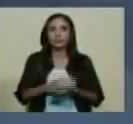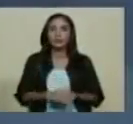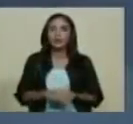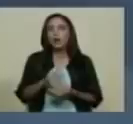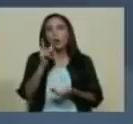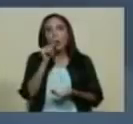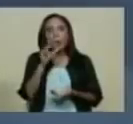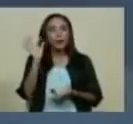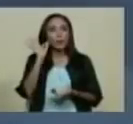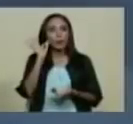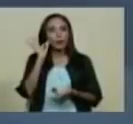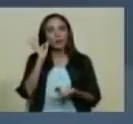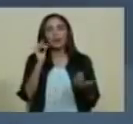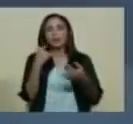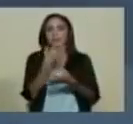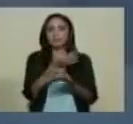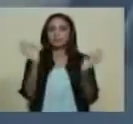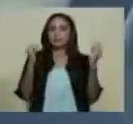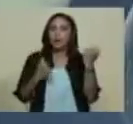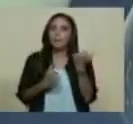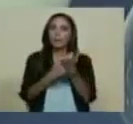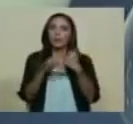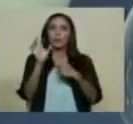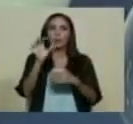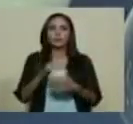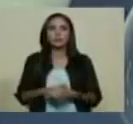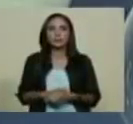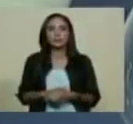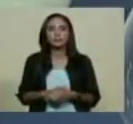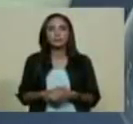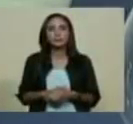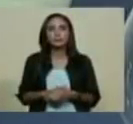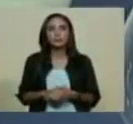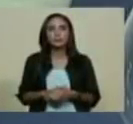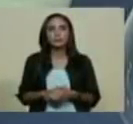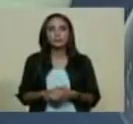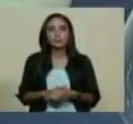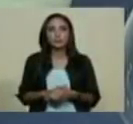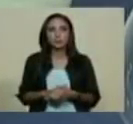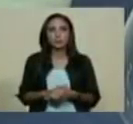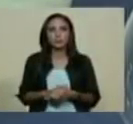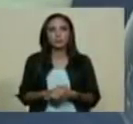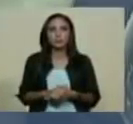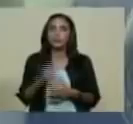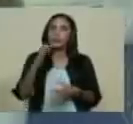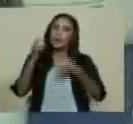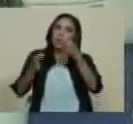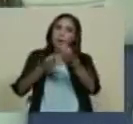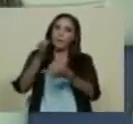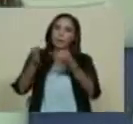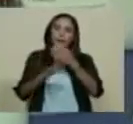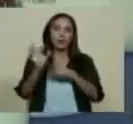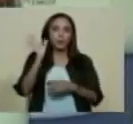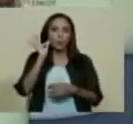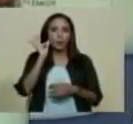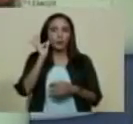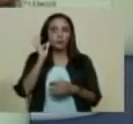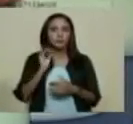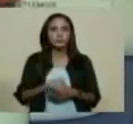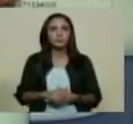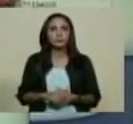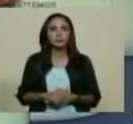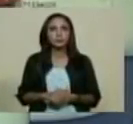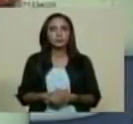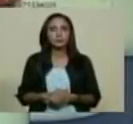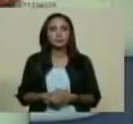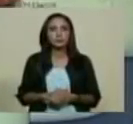mujeres dignos a la patria. Yo quiero darle la palabra para que ella nos explique también en nombre de